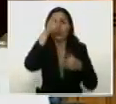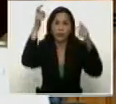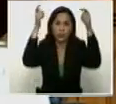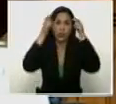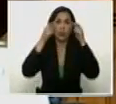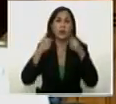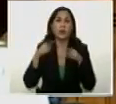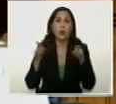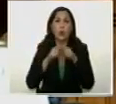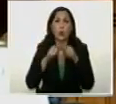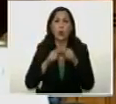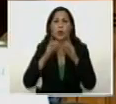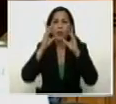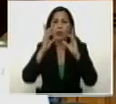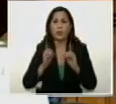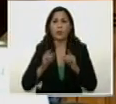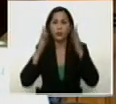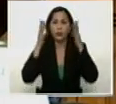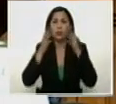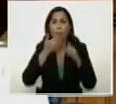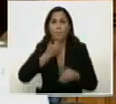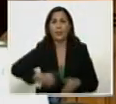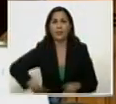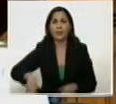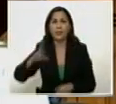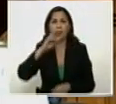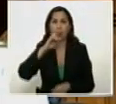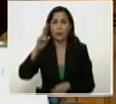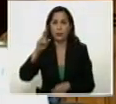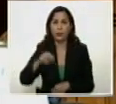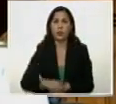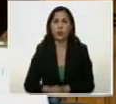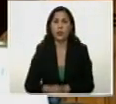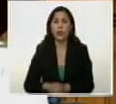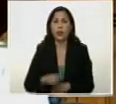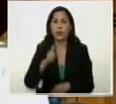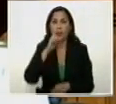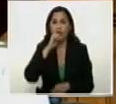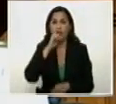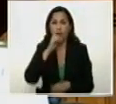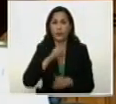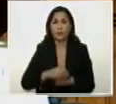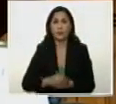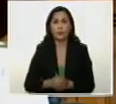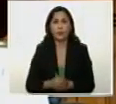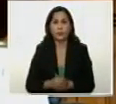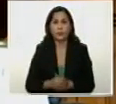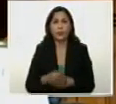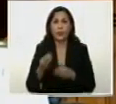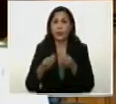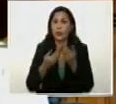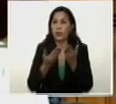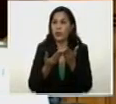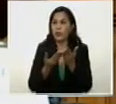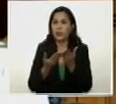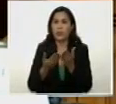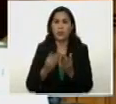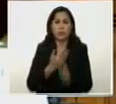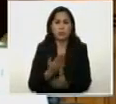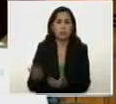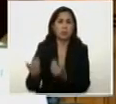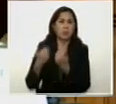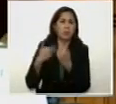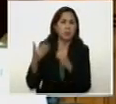las orientaciones y decisiones del presidente de la República, Nicolás Maduro Moros, lo que hacen es